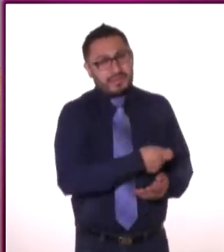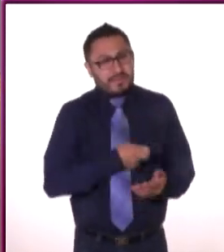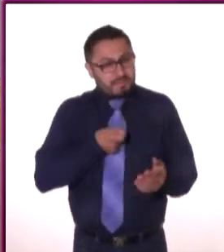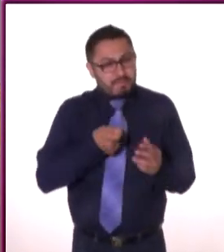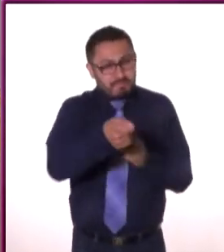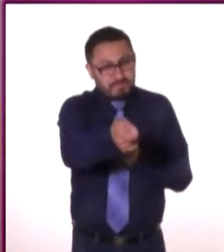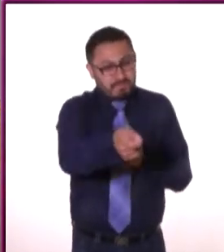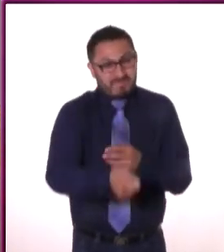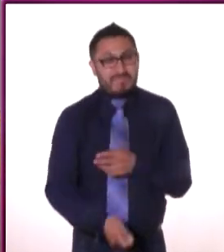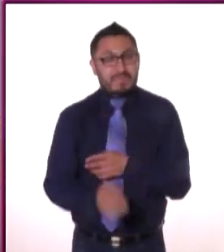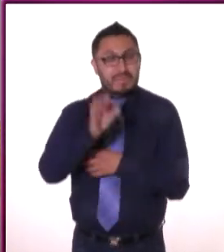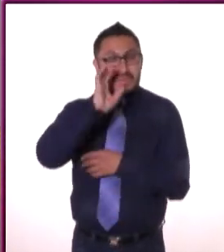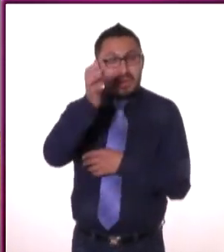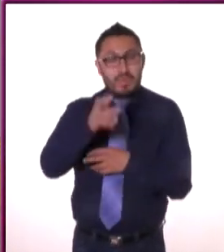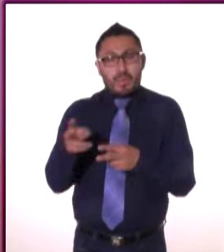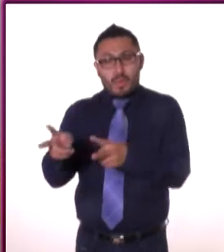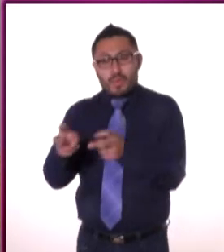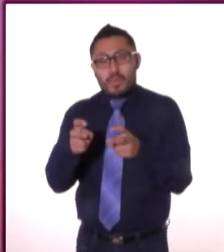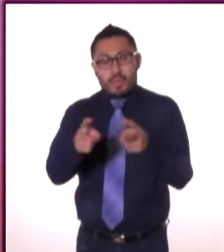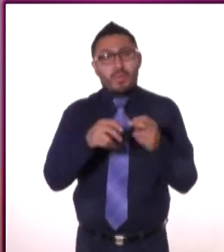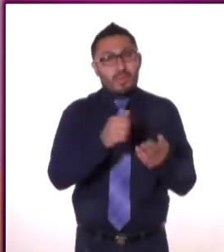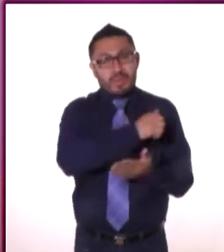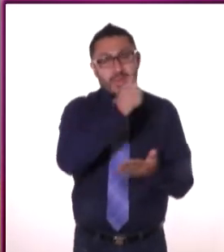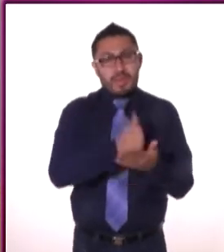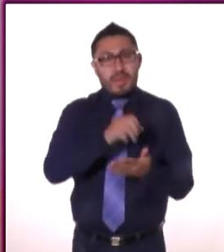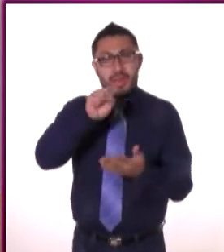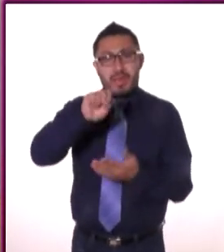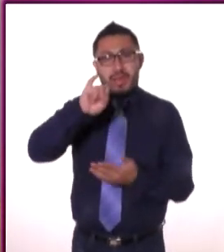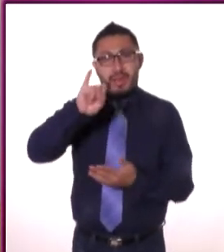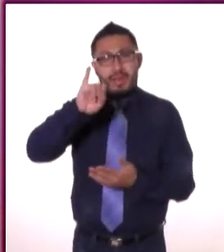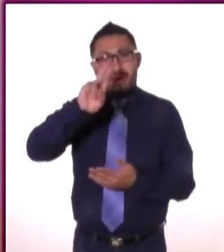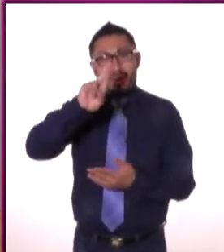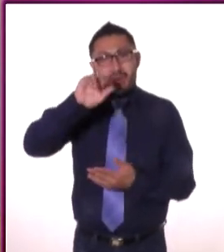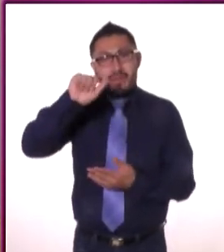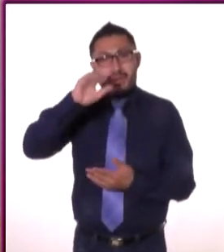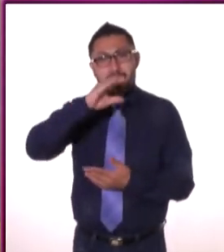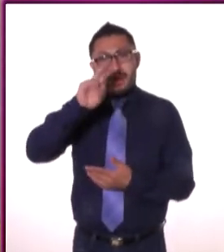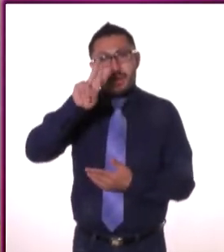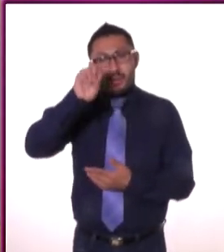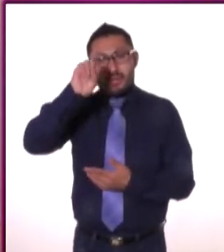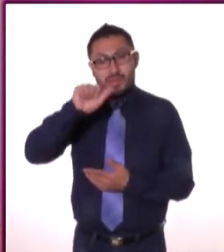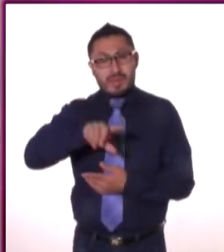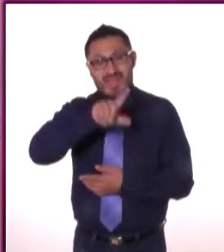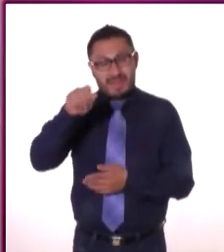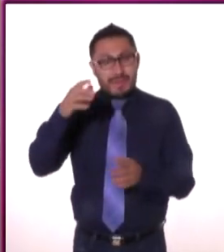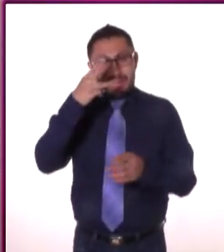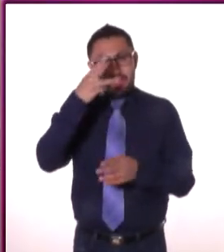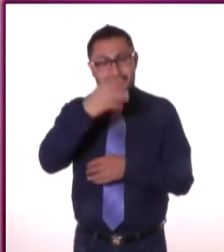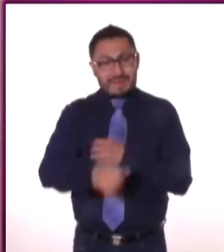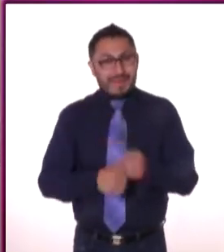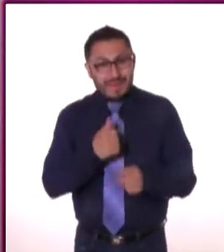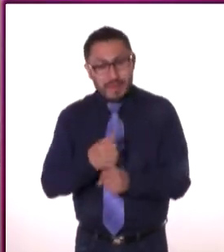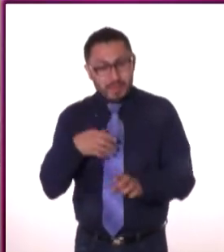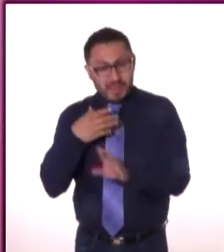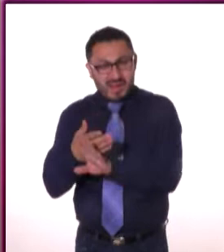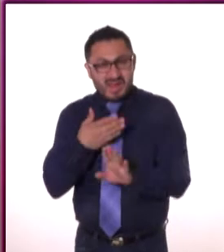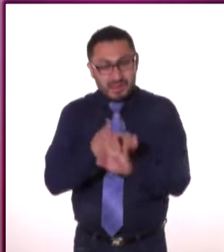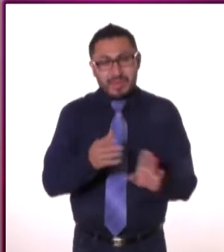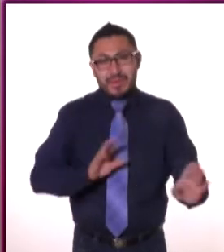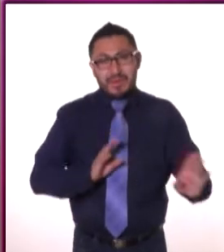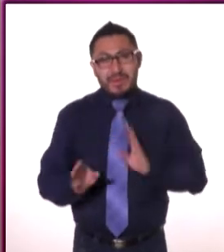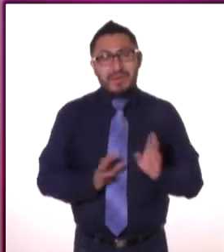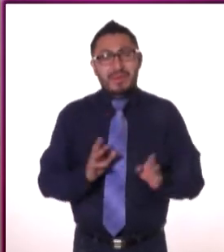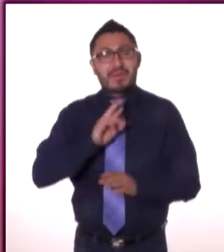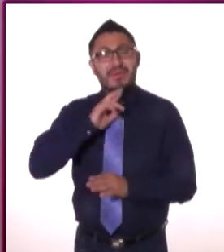lo atravesó. Y cuando estaban saqueando la ciudad de Siracusa, después de un asedio de 3 años por